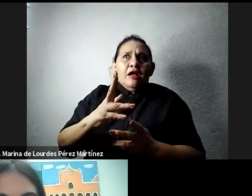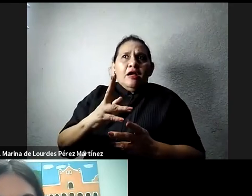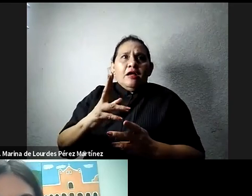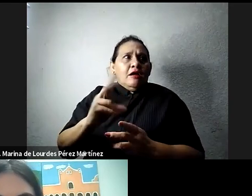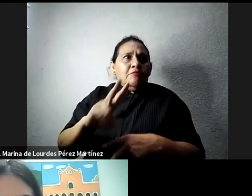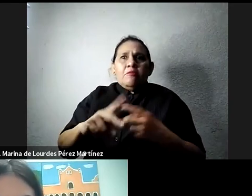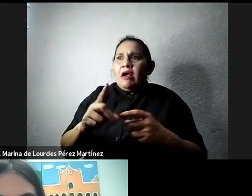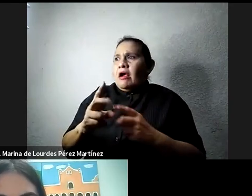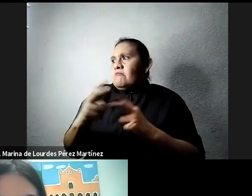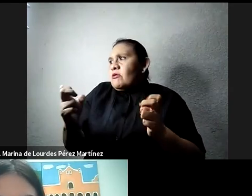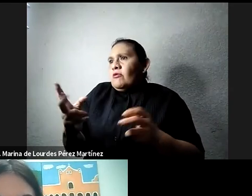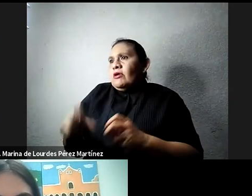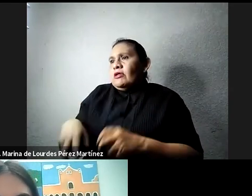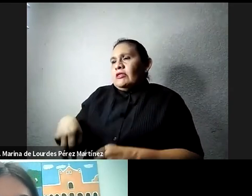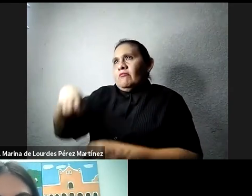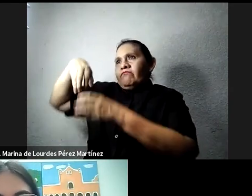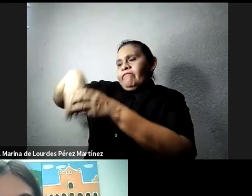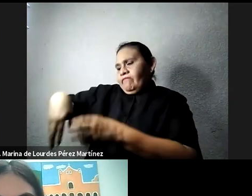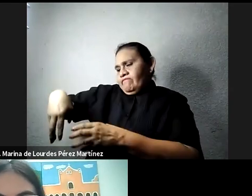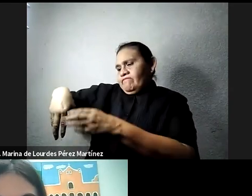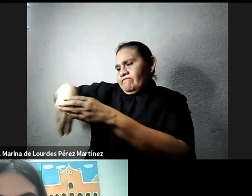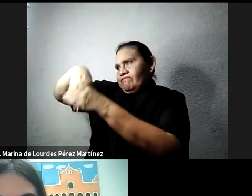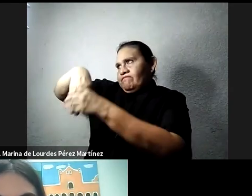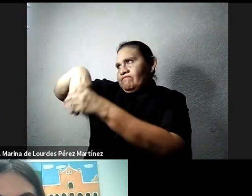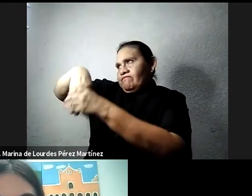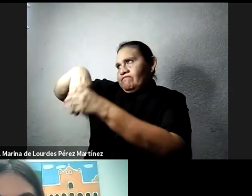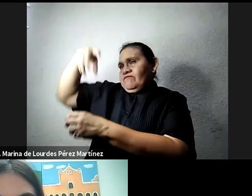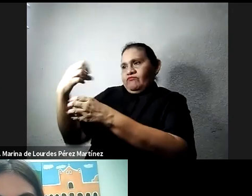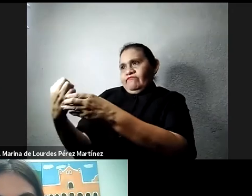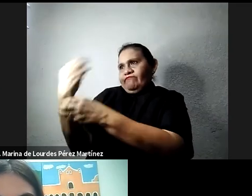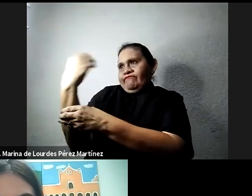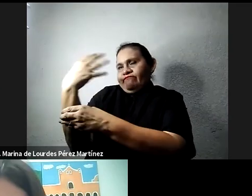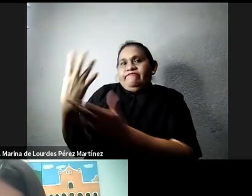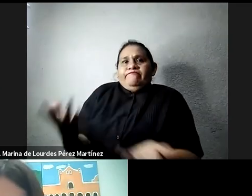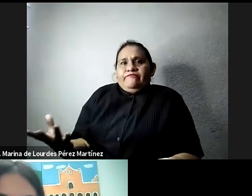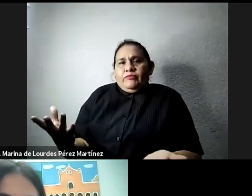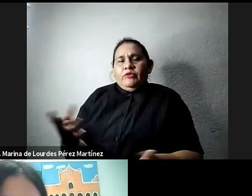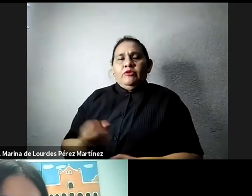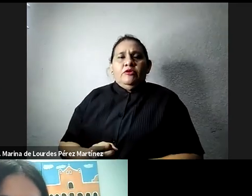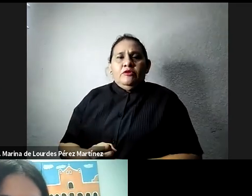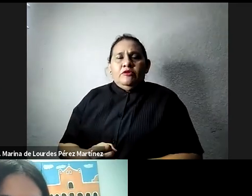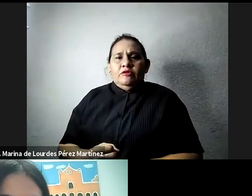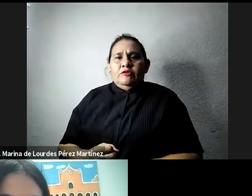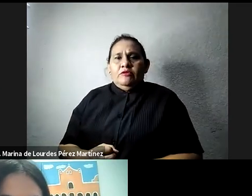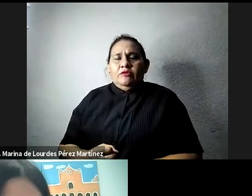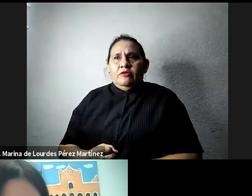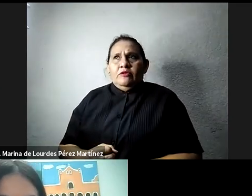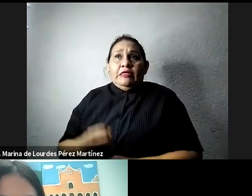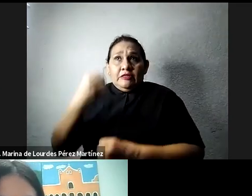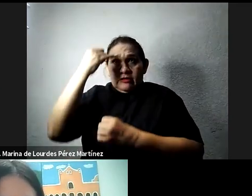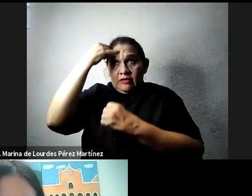lado porque está el poste, porque está el semáforo, y entonces no hay esta continuidad de la que hablas, ¿no? Entonces, me